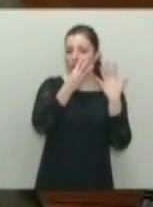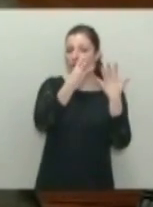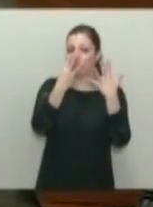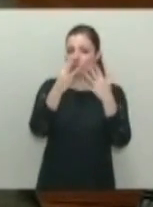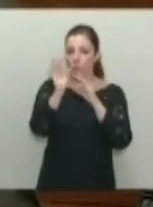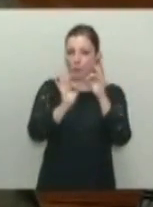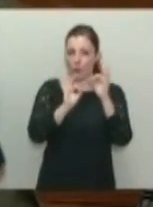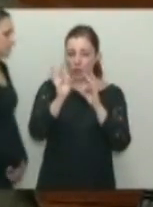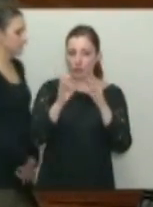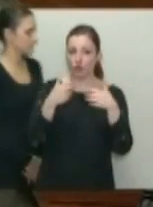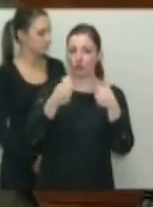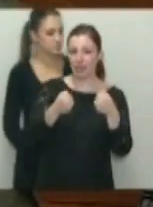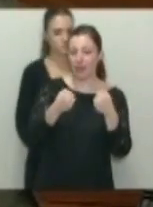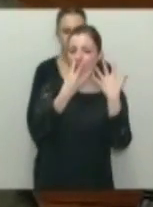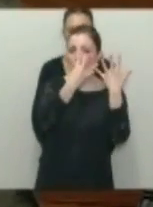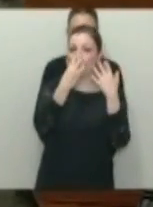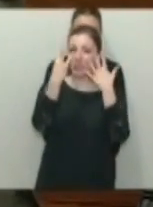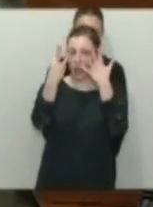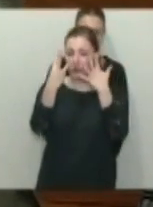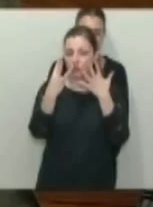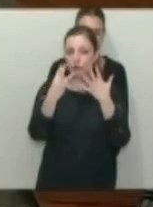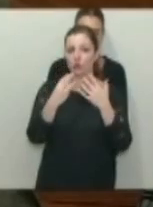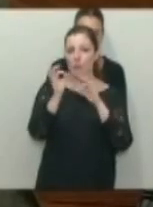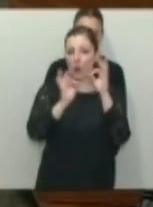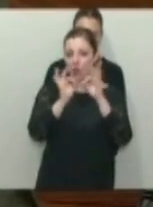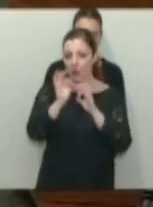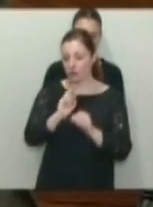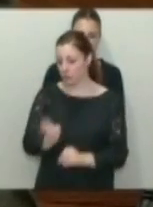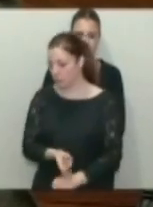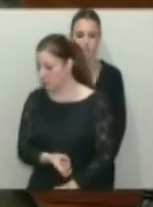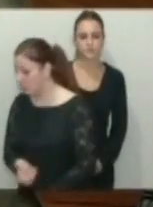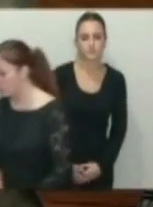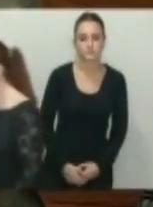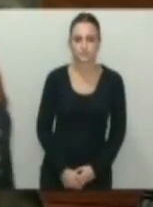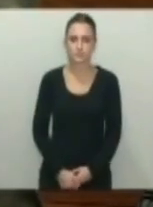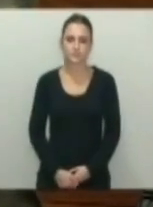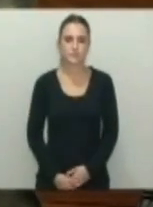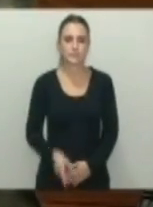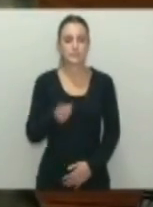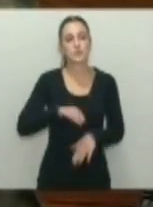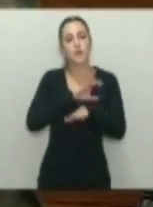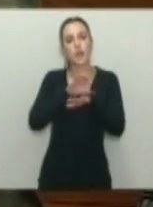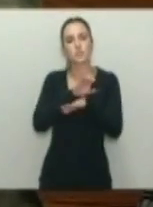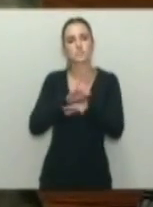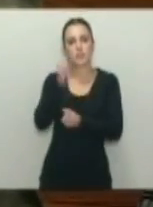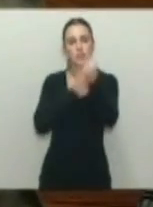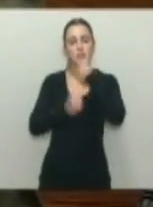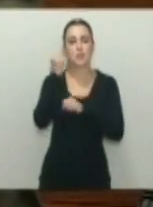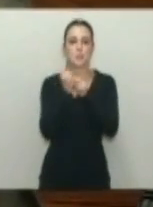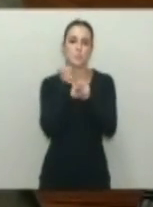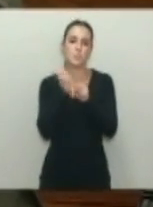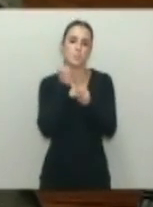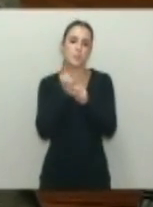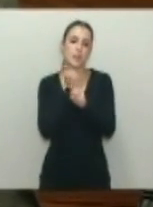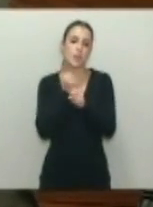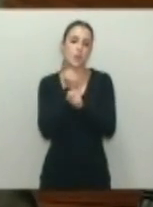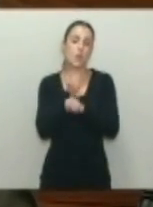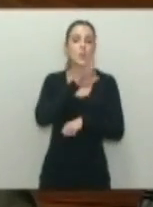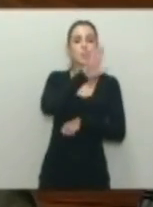88%, en la Sanidad al 98%, en la Agroganadería solo alcanza el 62%, y la Consejería de Economía y Empleo solo llega